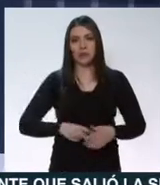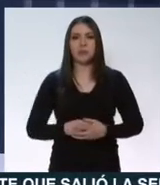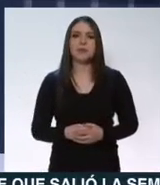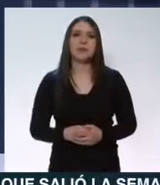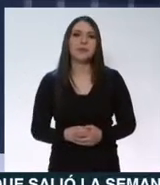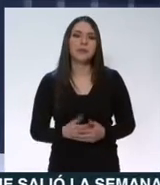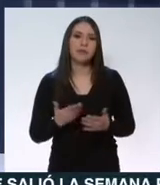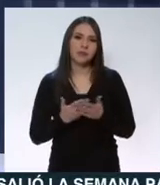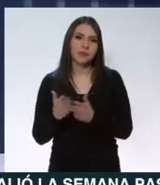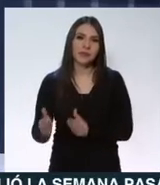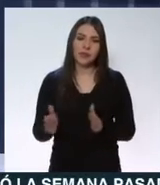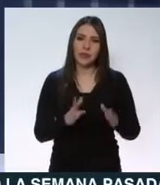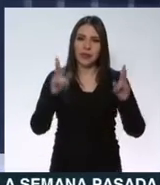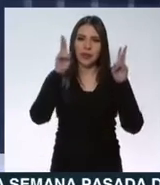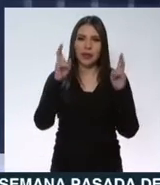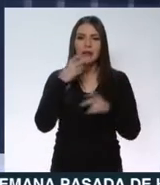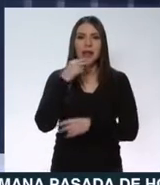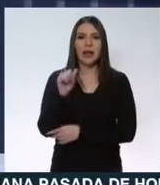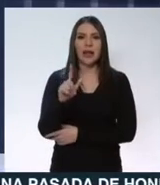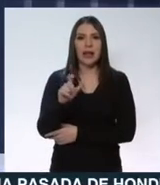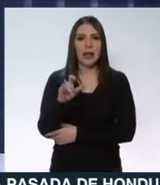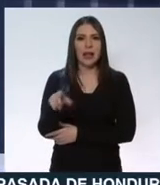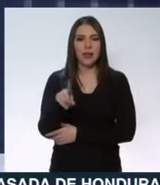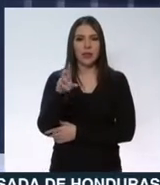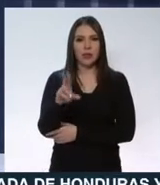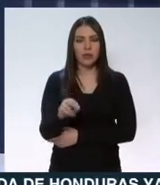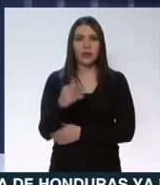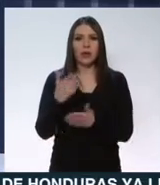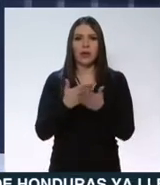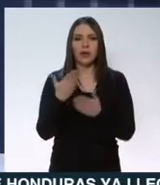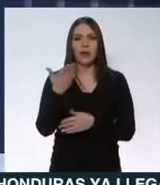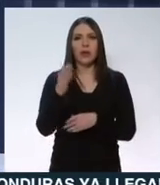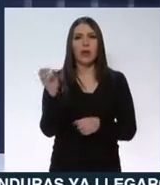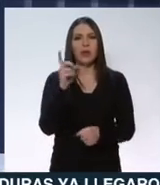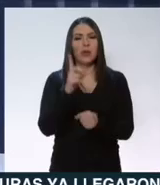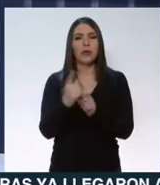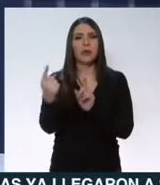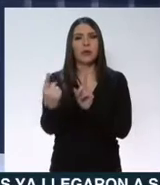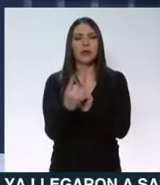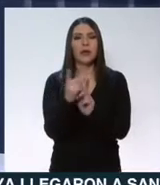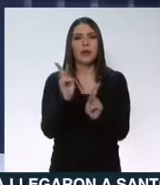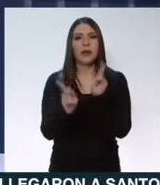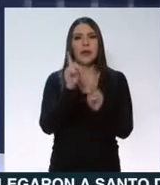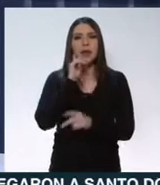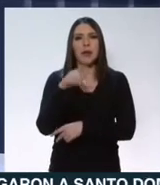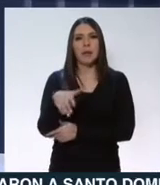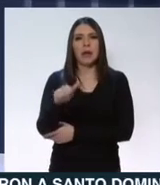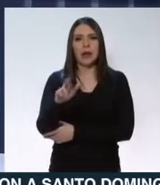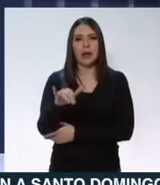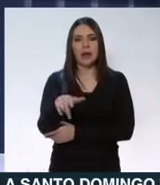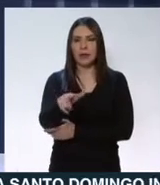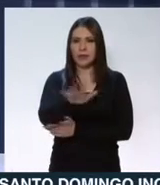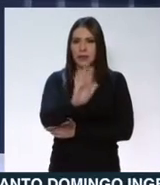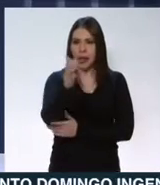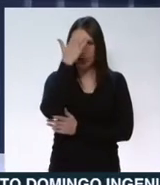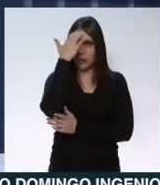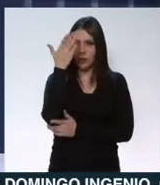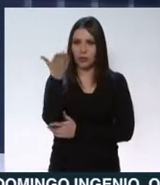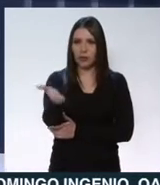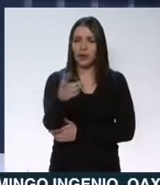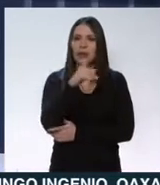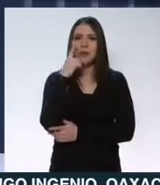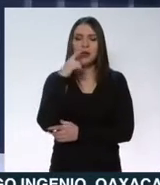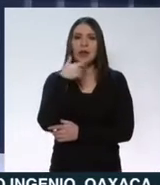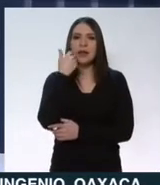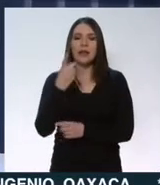Cambiamos de tema porque nuestro compañero Alejandro González tuvo la oportunidad de conversar con Marina de Tavira. Usted ya la conoce, está nominada a Mejor